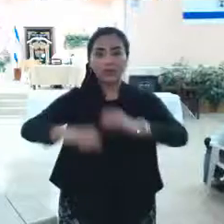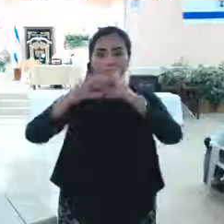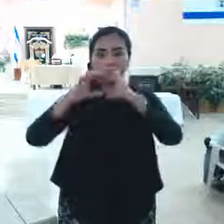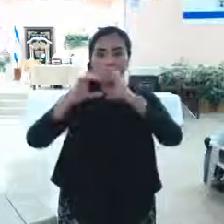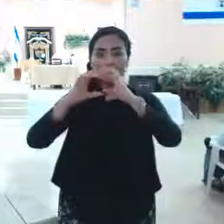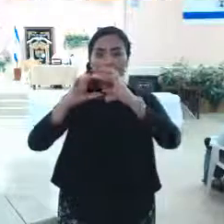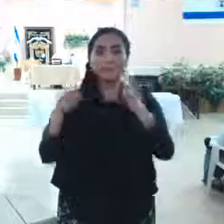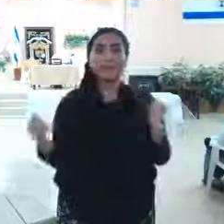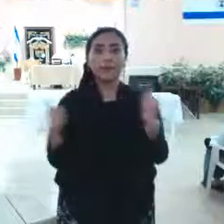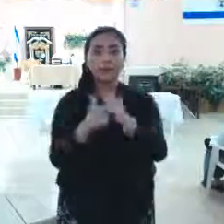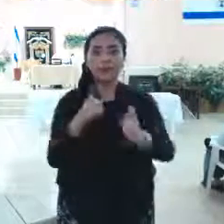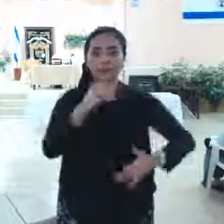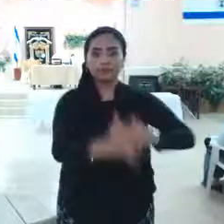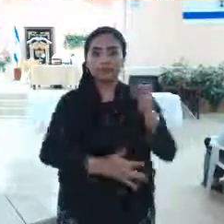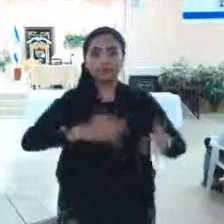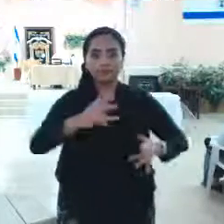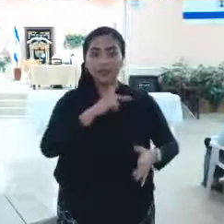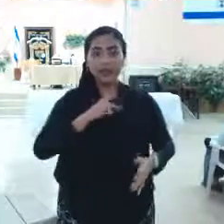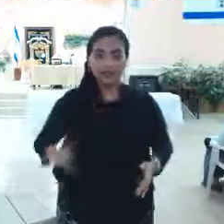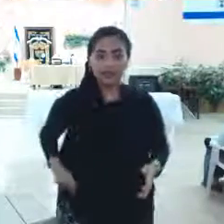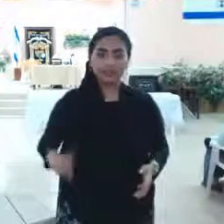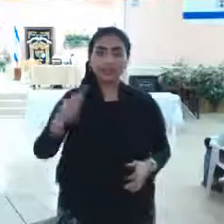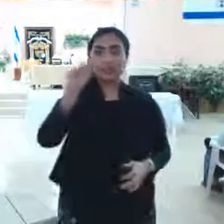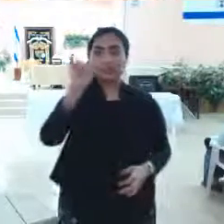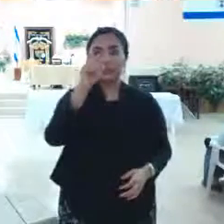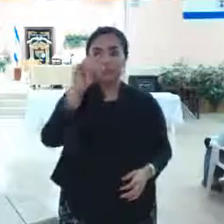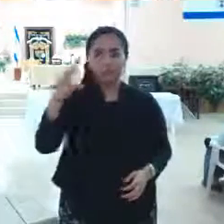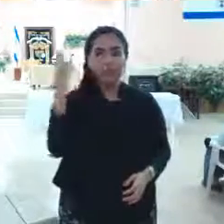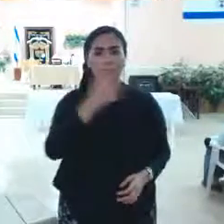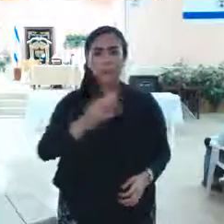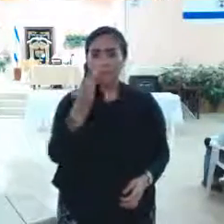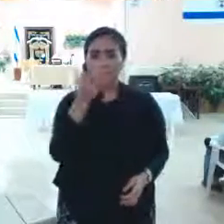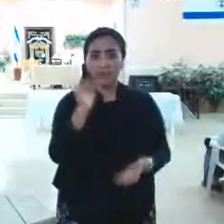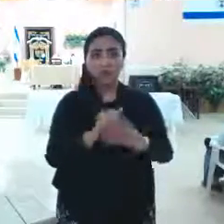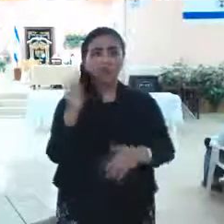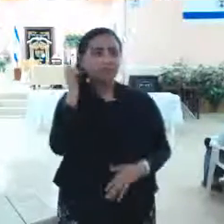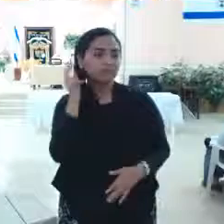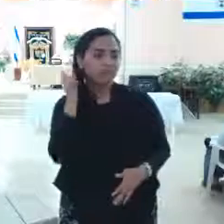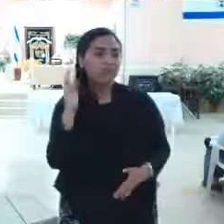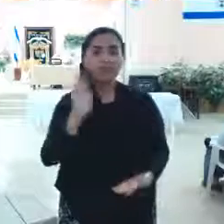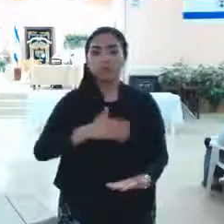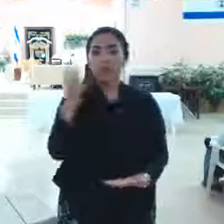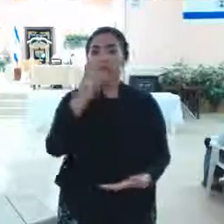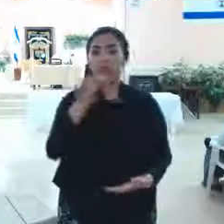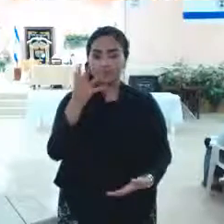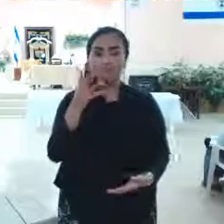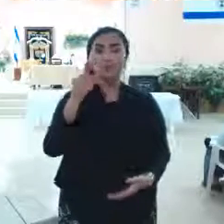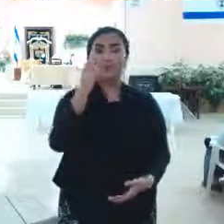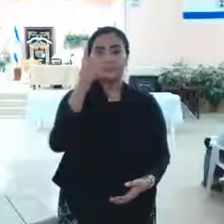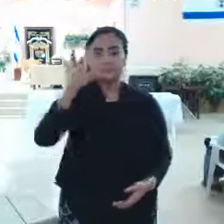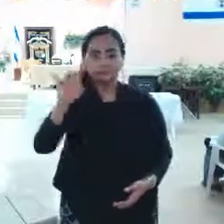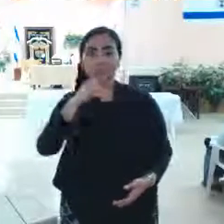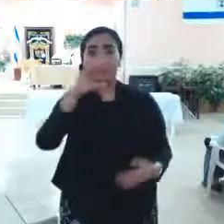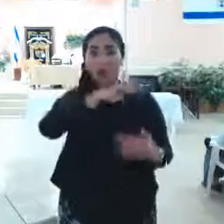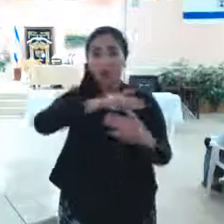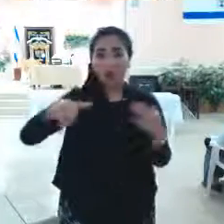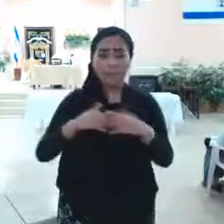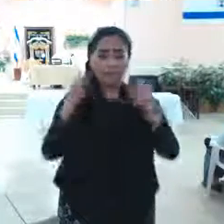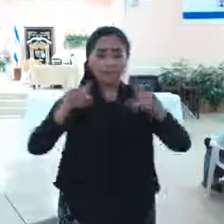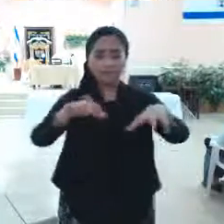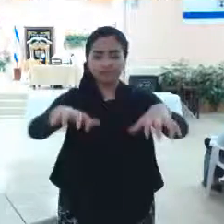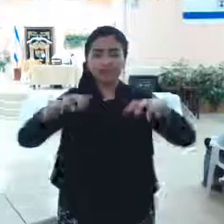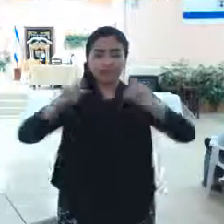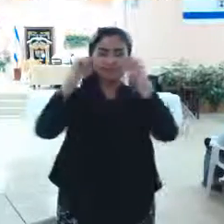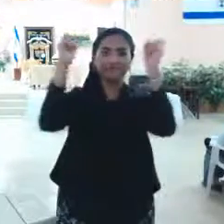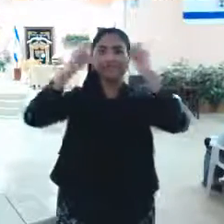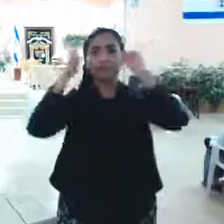los instrumentos de David, rey de Israel. Es decir, que That hermoso means se ha de haber oído It eso. was beautiful 28. to Y hear toda that. la multitud 28. adoraba,